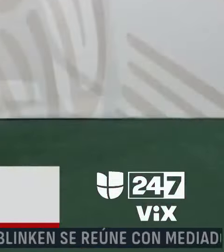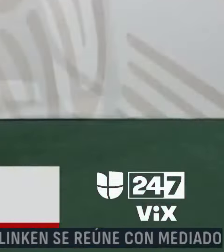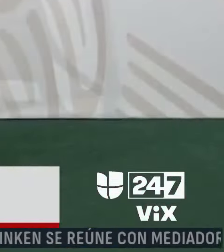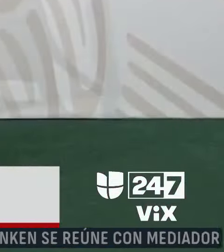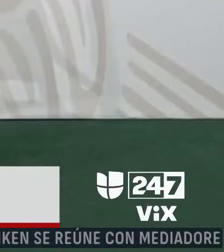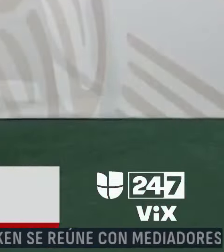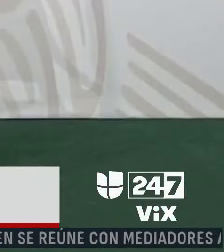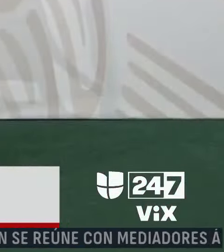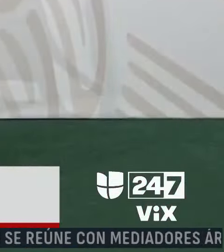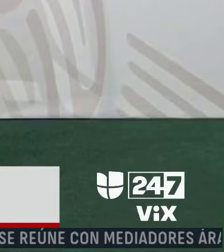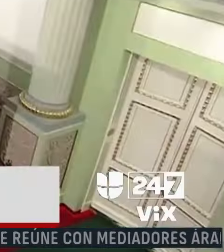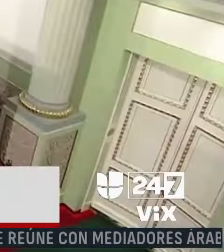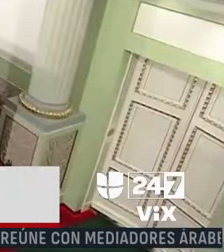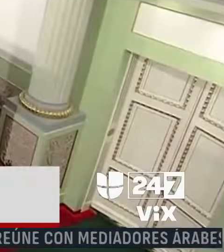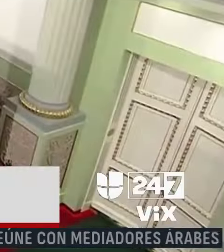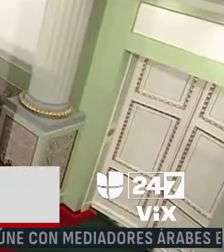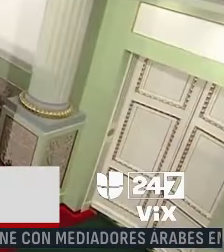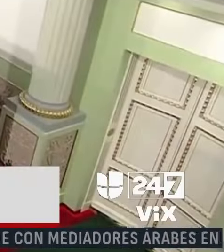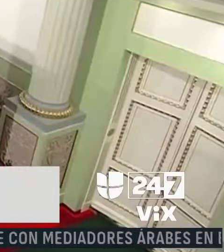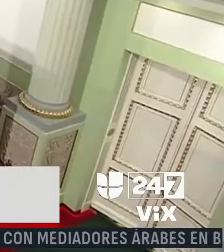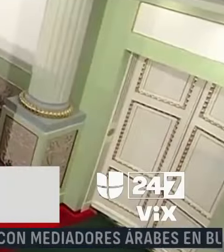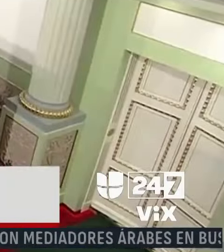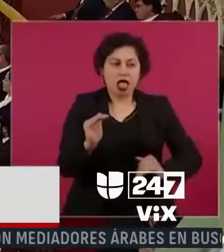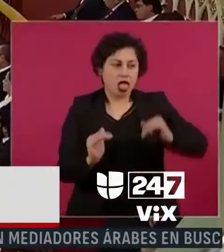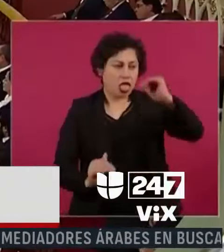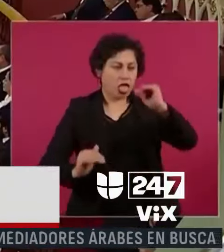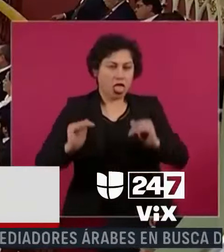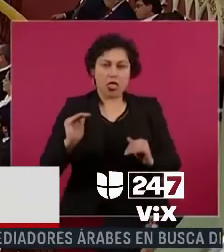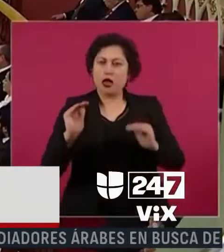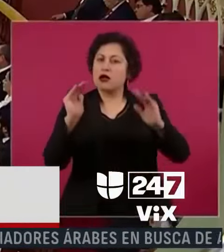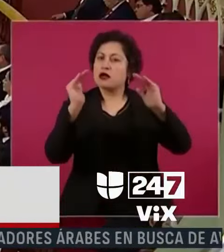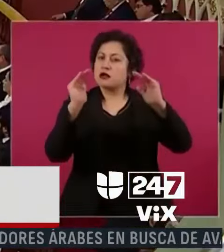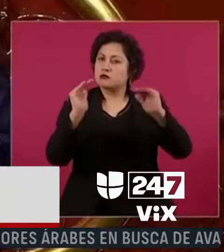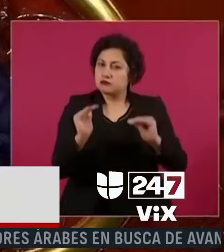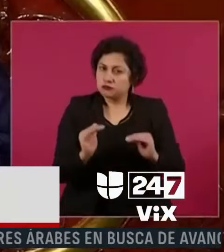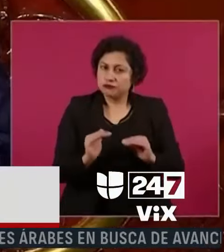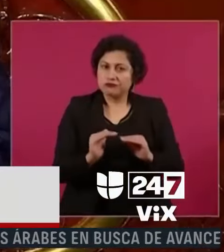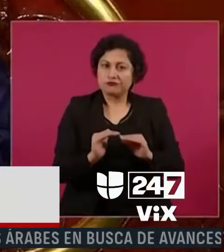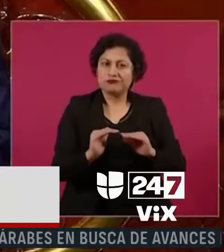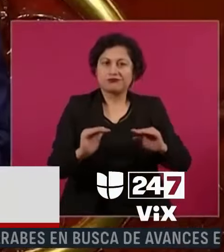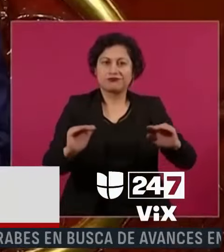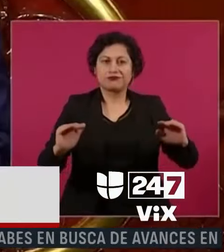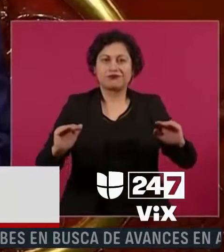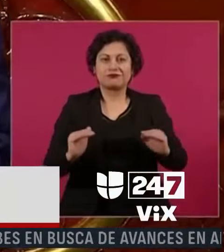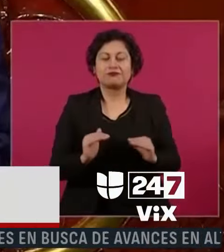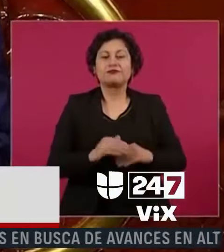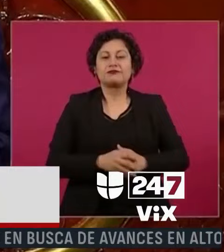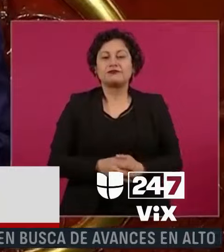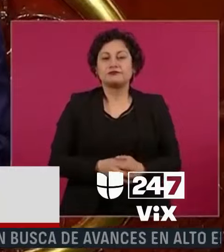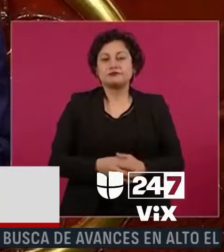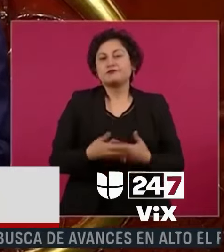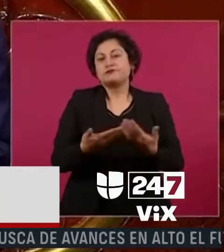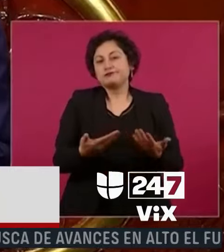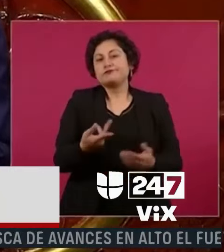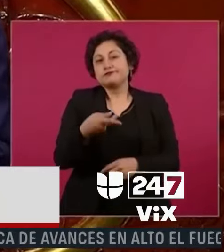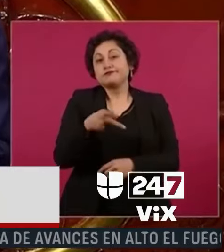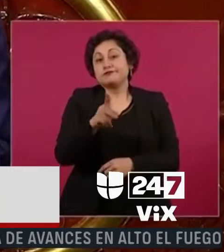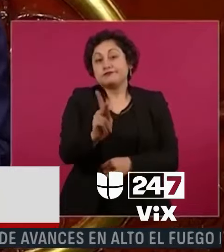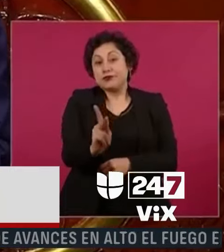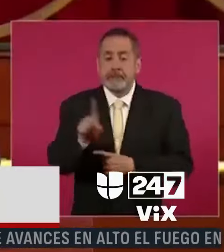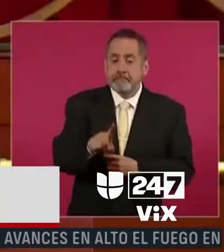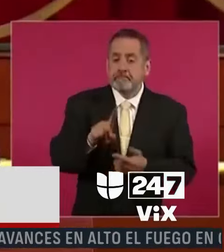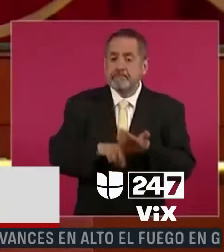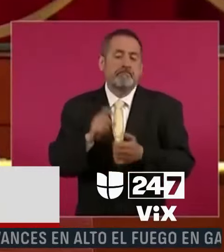atención prioritaria a los pueblos y comunidades indígenas, también otorgar becas a estudiantes de familias más vulneradas, de todos